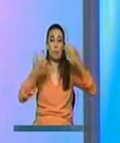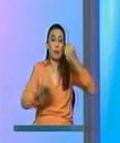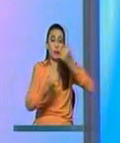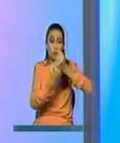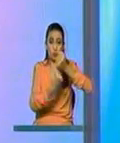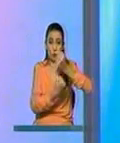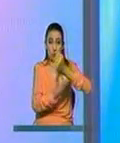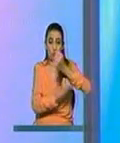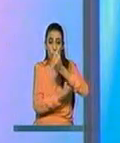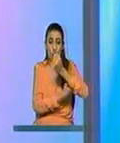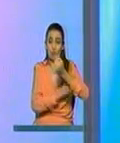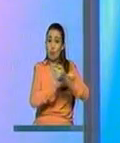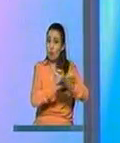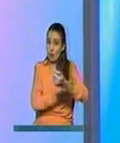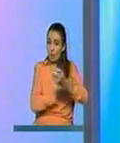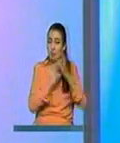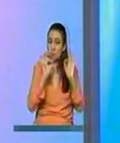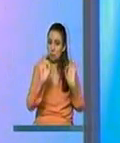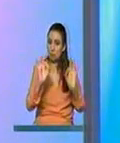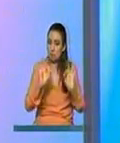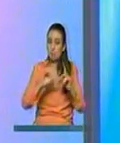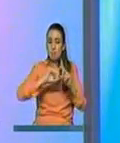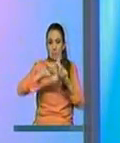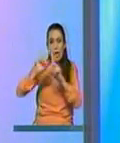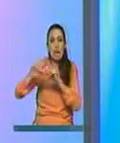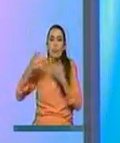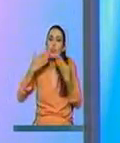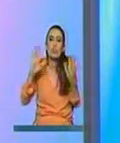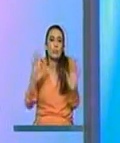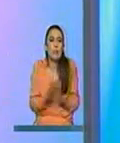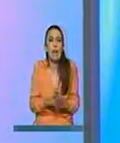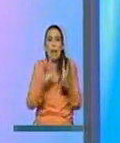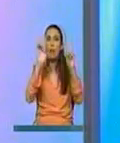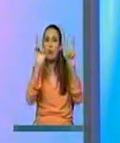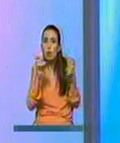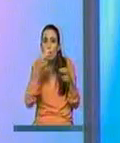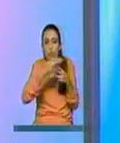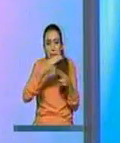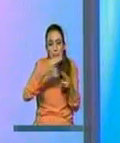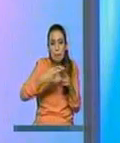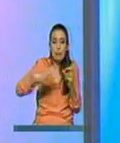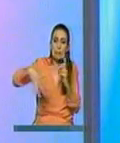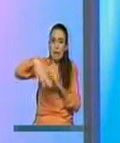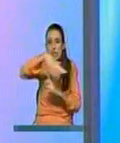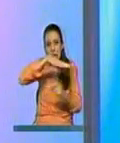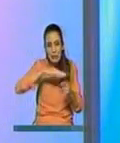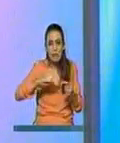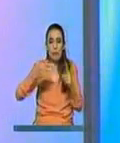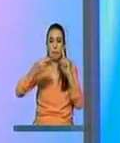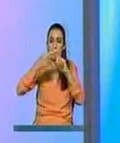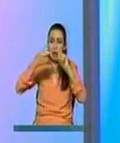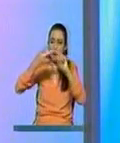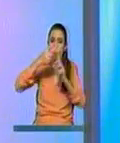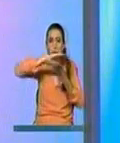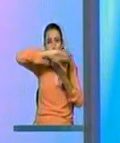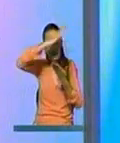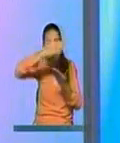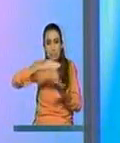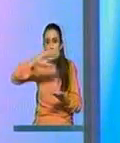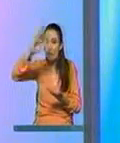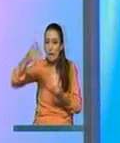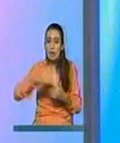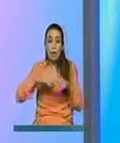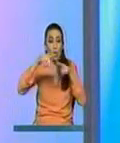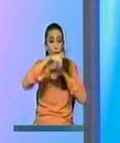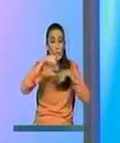¿no? Relacionada a la diversidad, al clima y a una serie de factores que finalmente son un valor agregado a nuestra